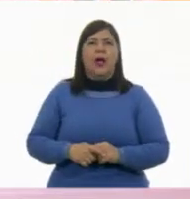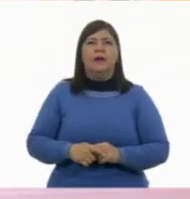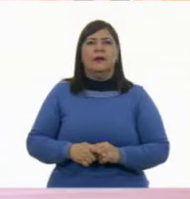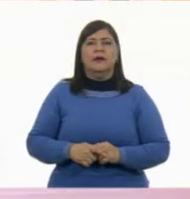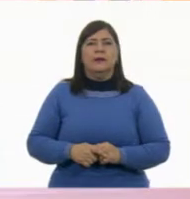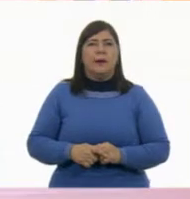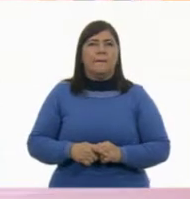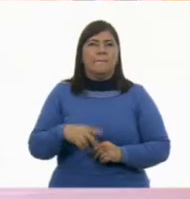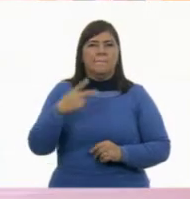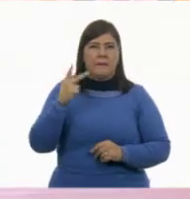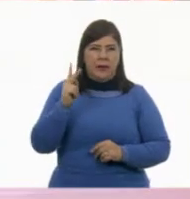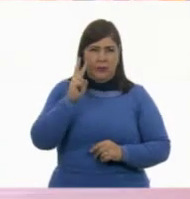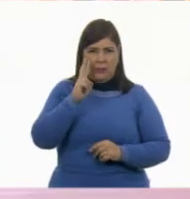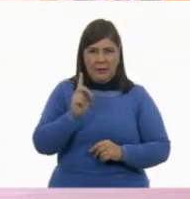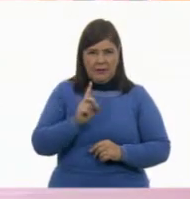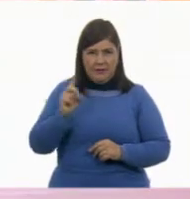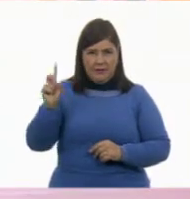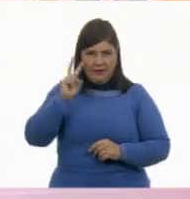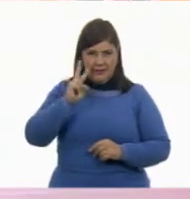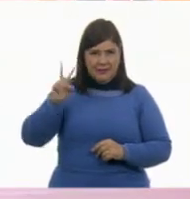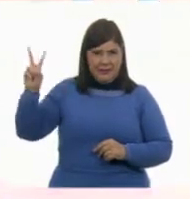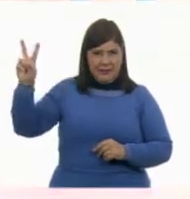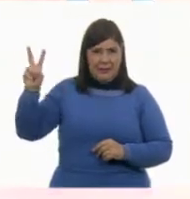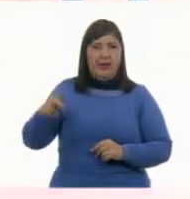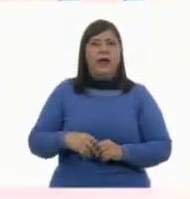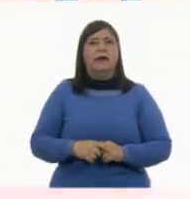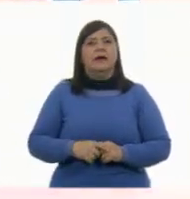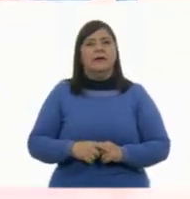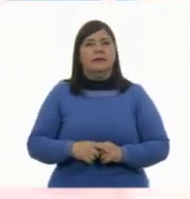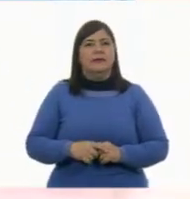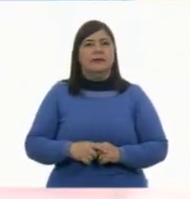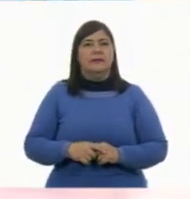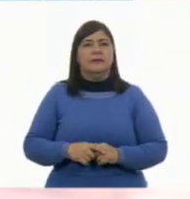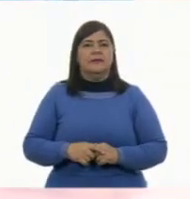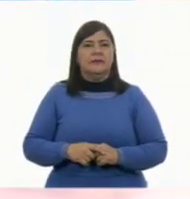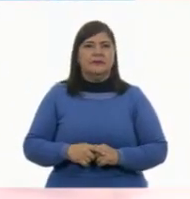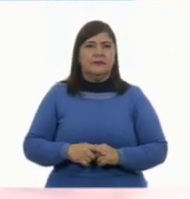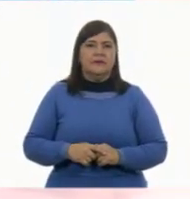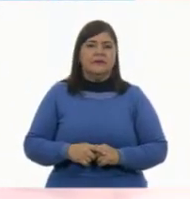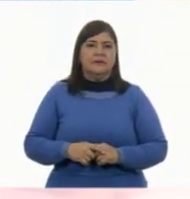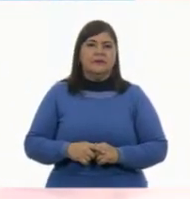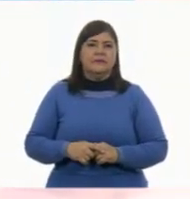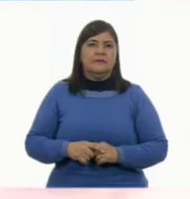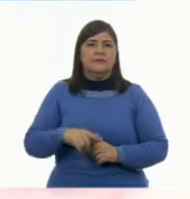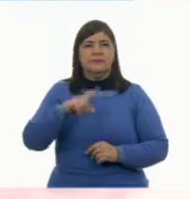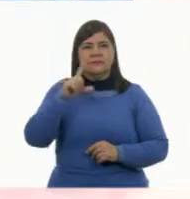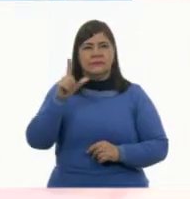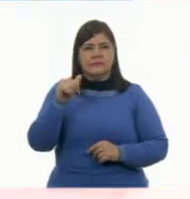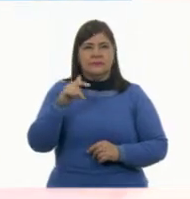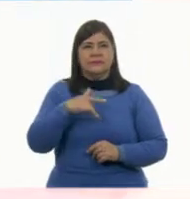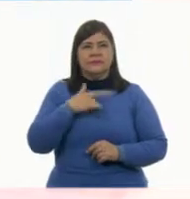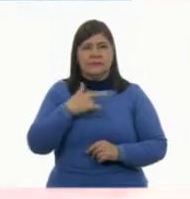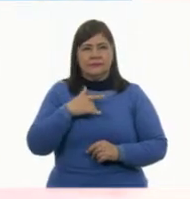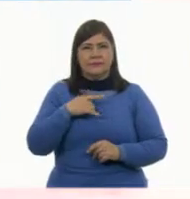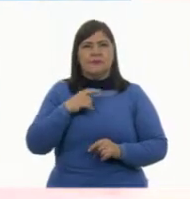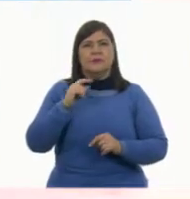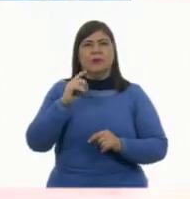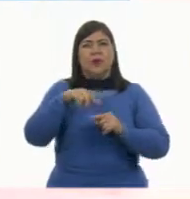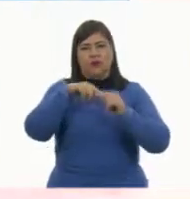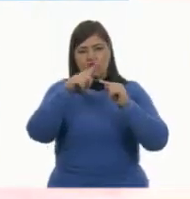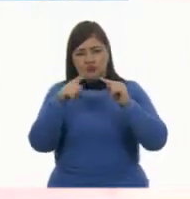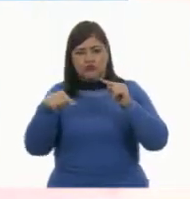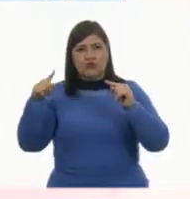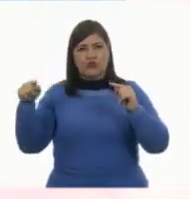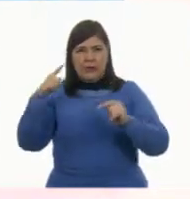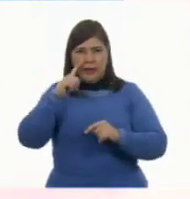medio. Uh-huh. Okay. A la derecha. Después sigue en ondita. Después